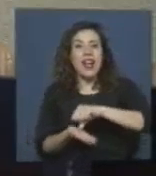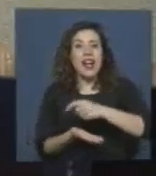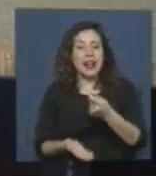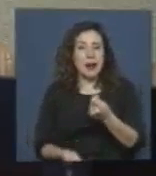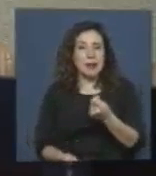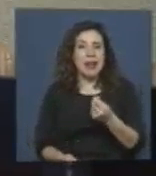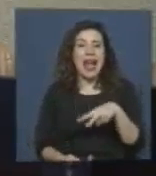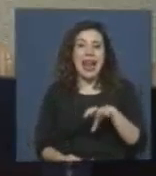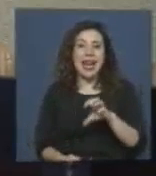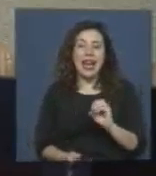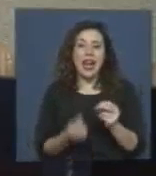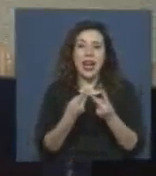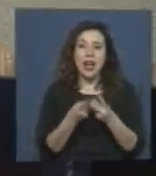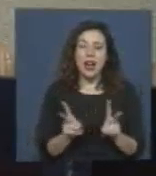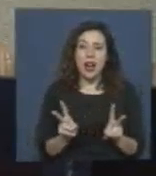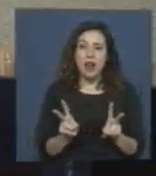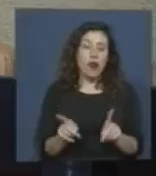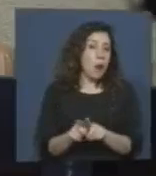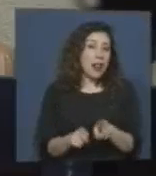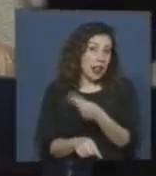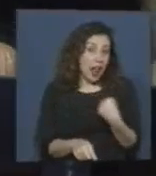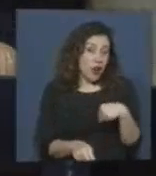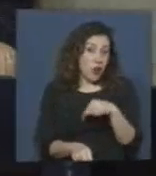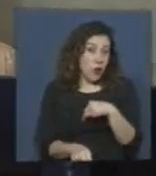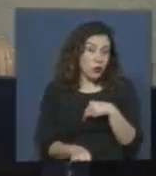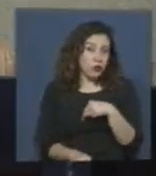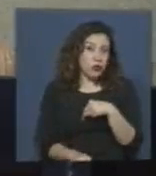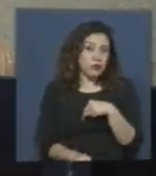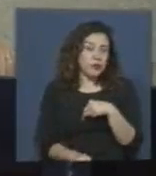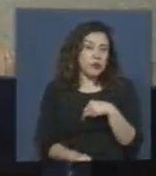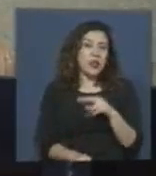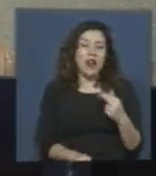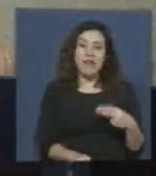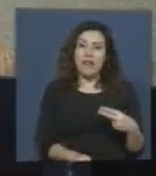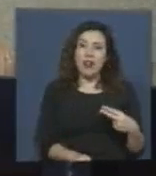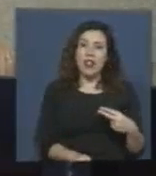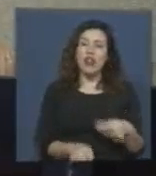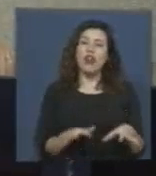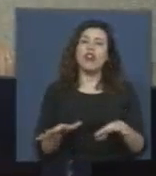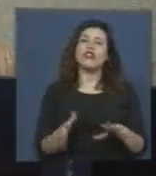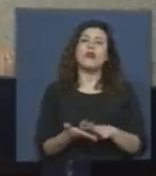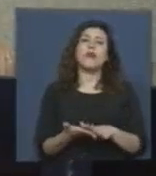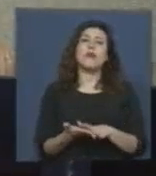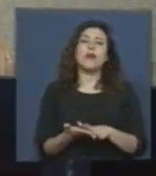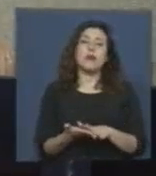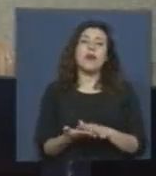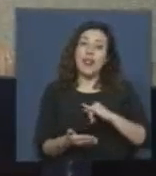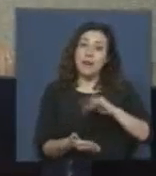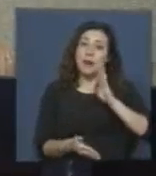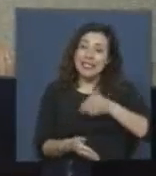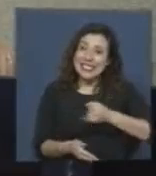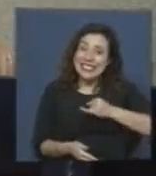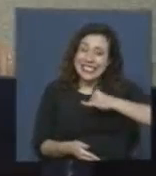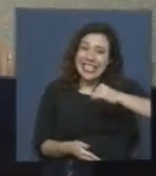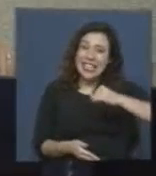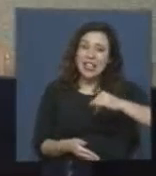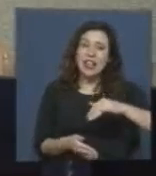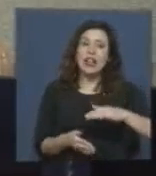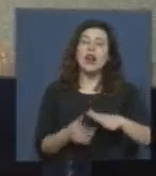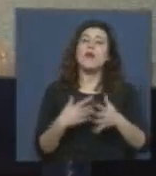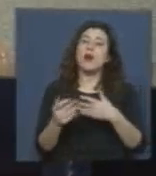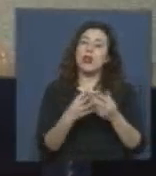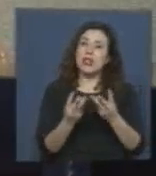y neoliberal como la nuestra, y que ha legitimado nociones como la, y debemos seguir legitimando nociones como